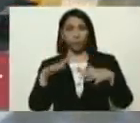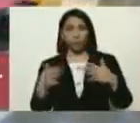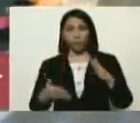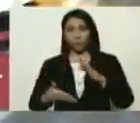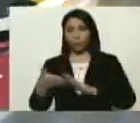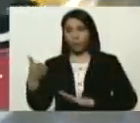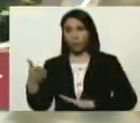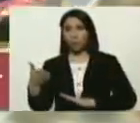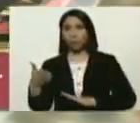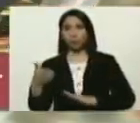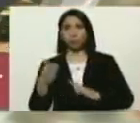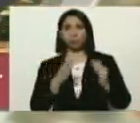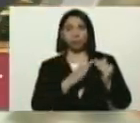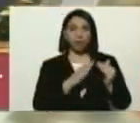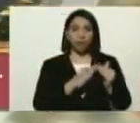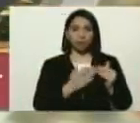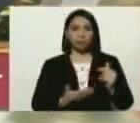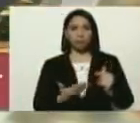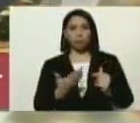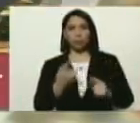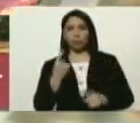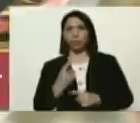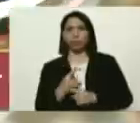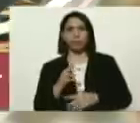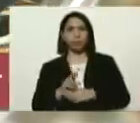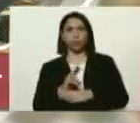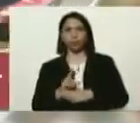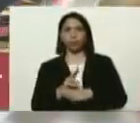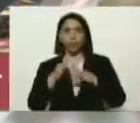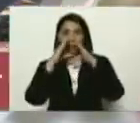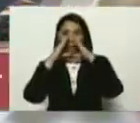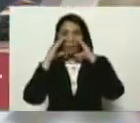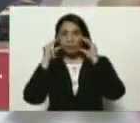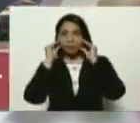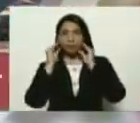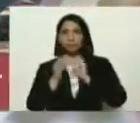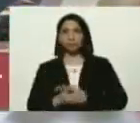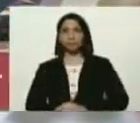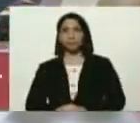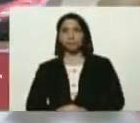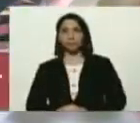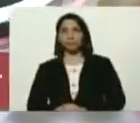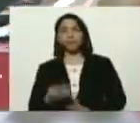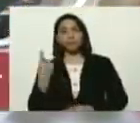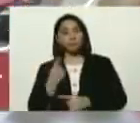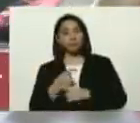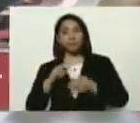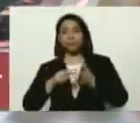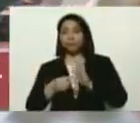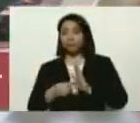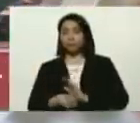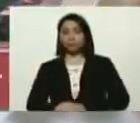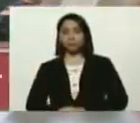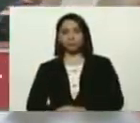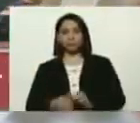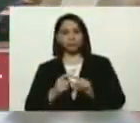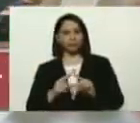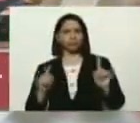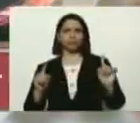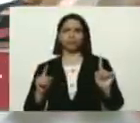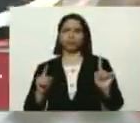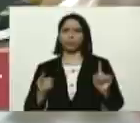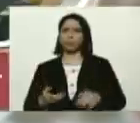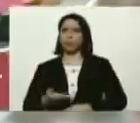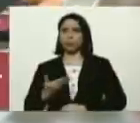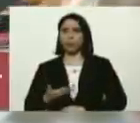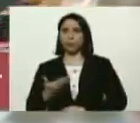de la casa es fundamental. La mascarilla puede significar una diferencia